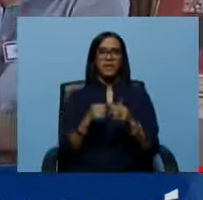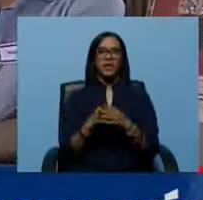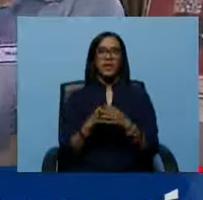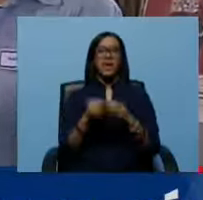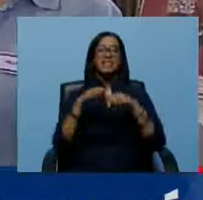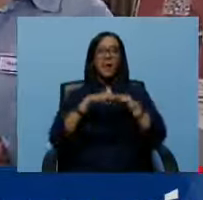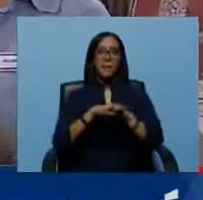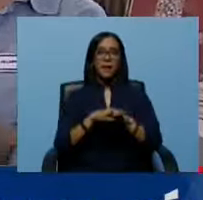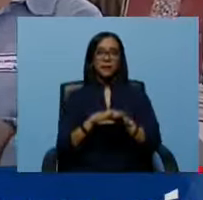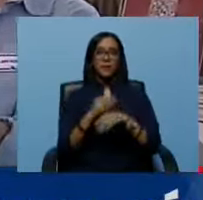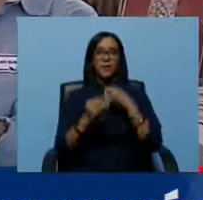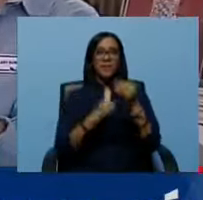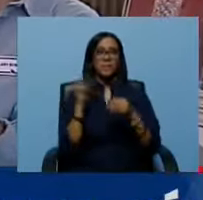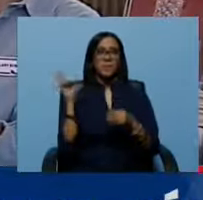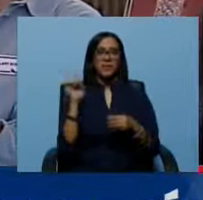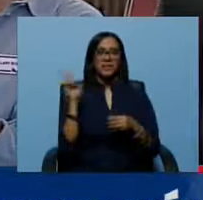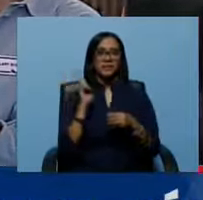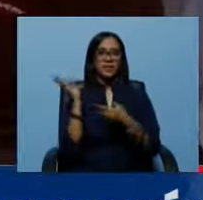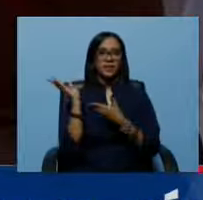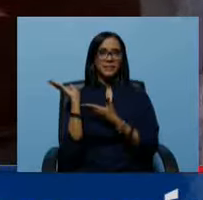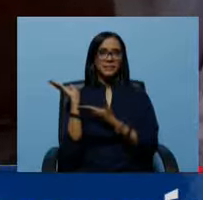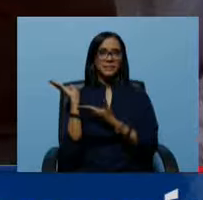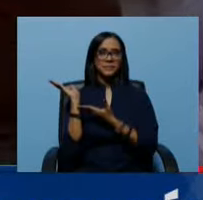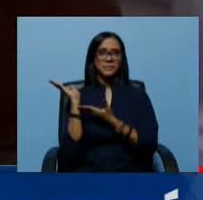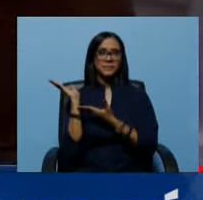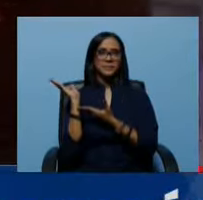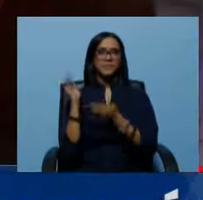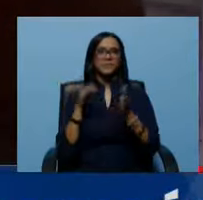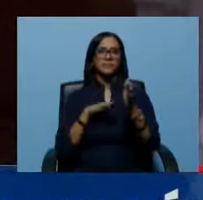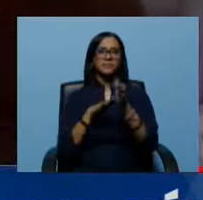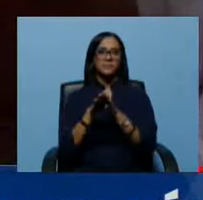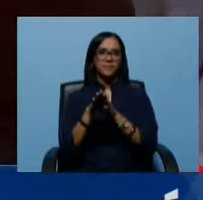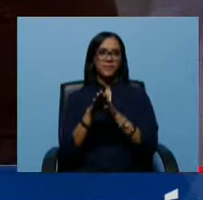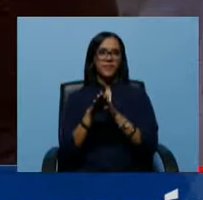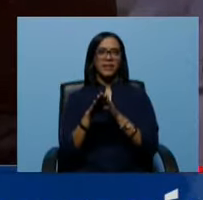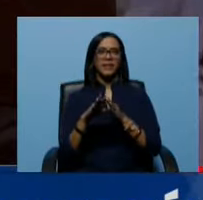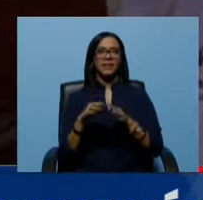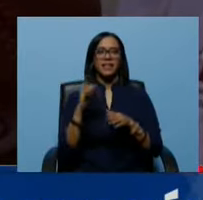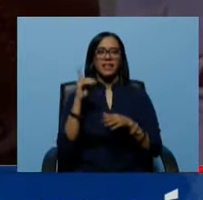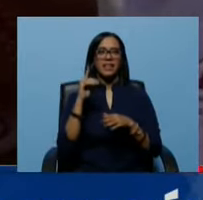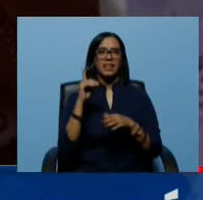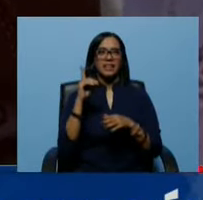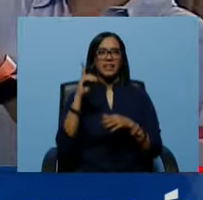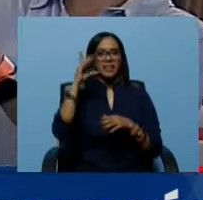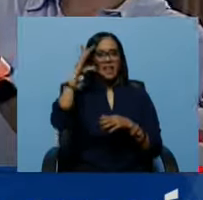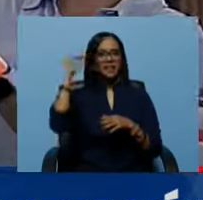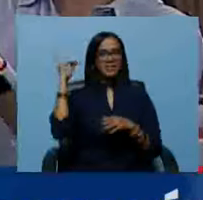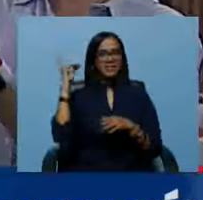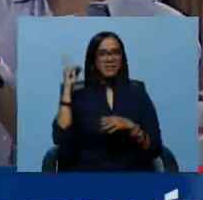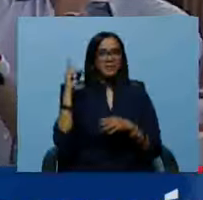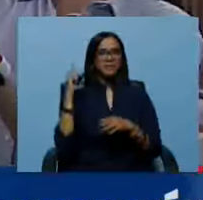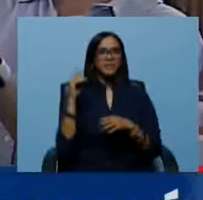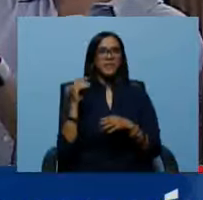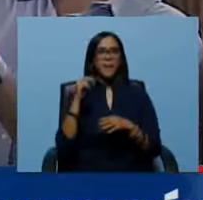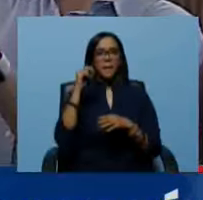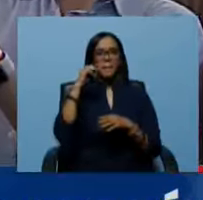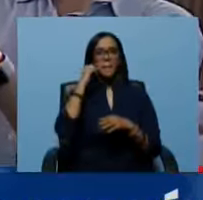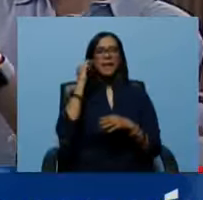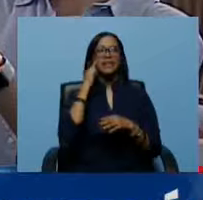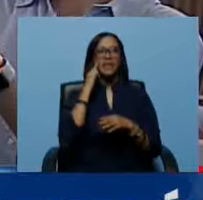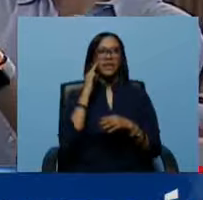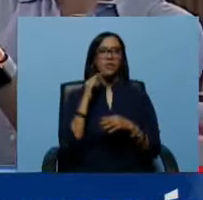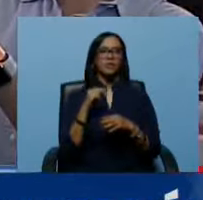Made in Venezuela. A desarrollar, Delcy, padrino, Silita,